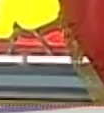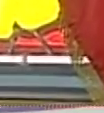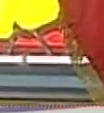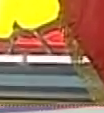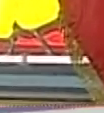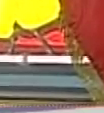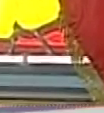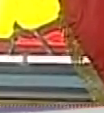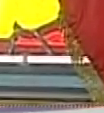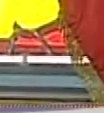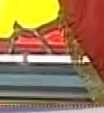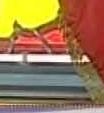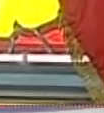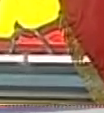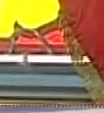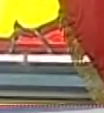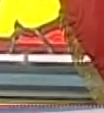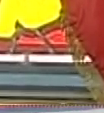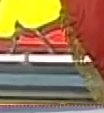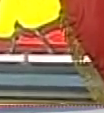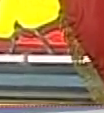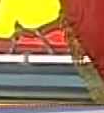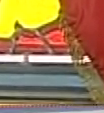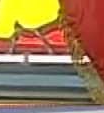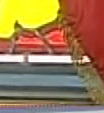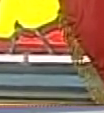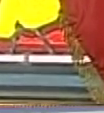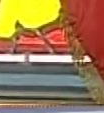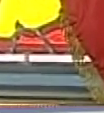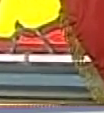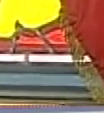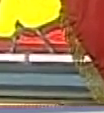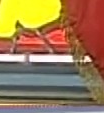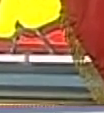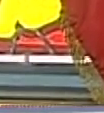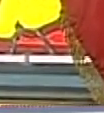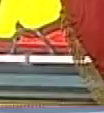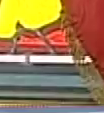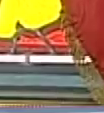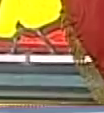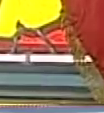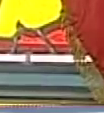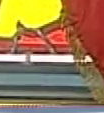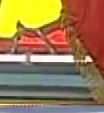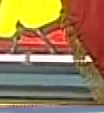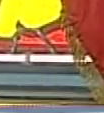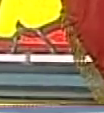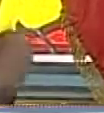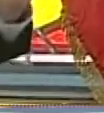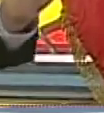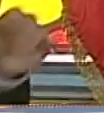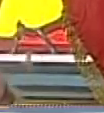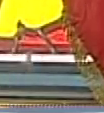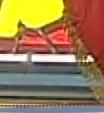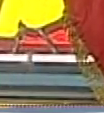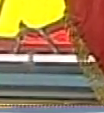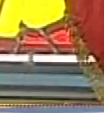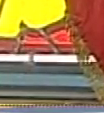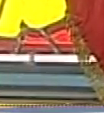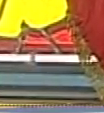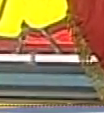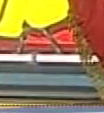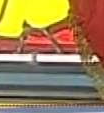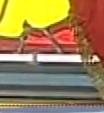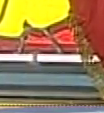Gobierno está renovado. Es un espacio constitucional para la articulación de la política pública. Hemos hecho un llamado a los